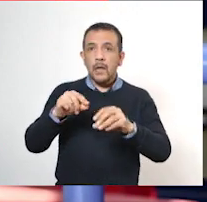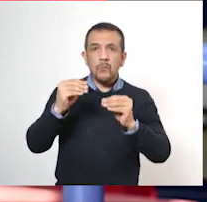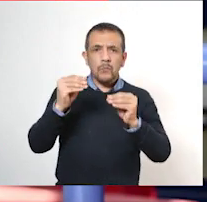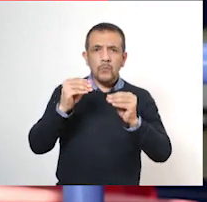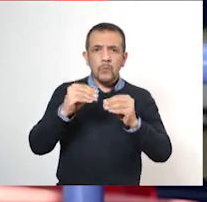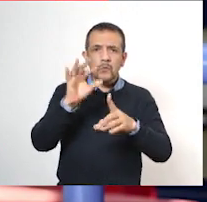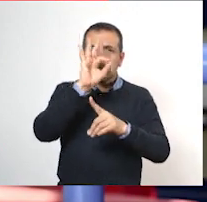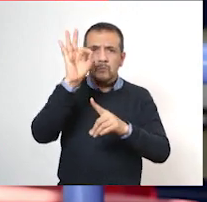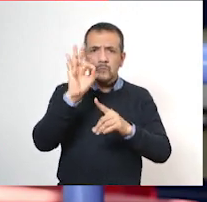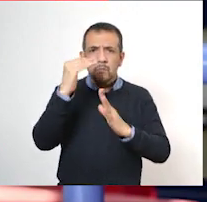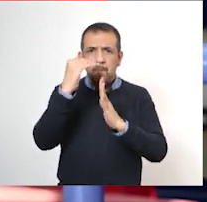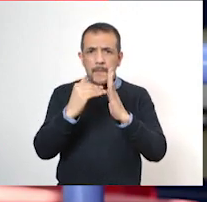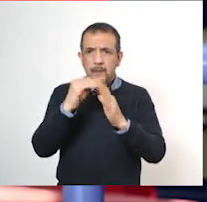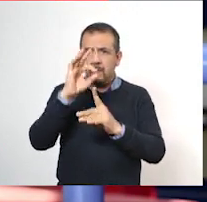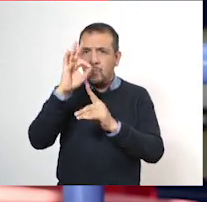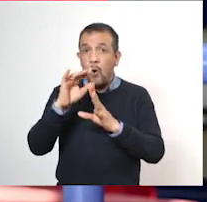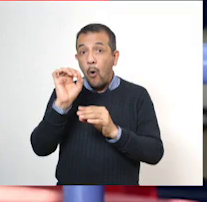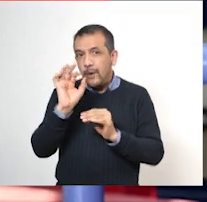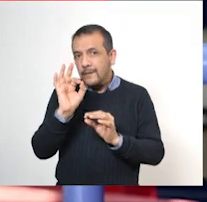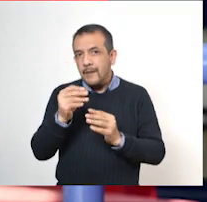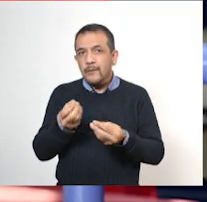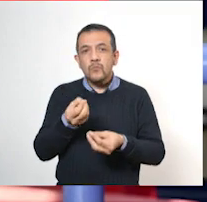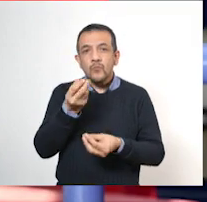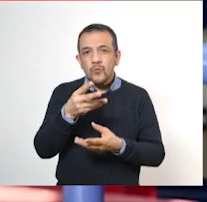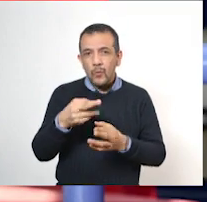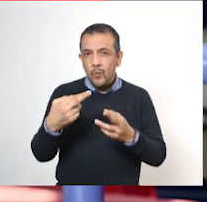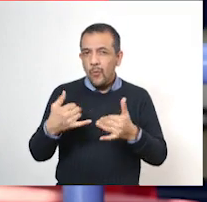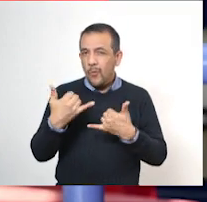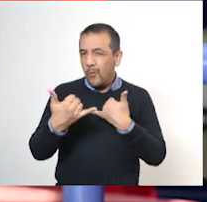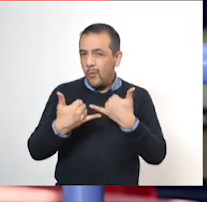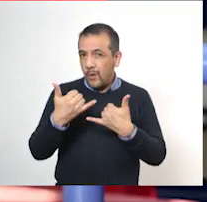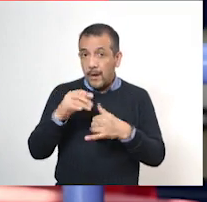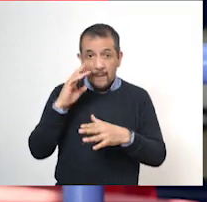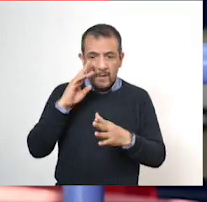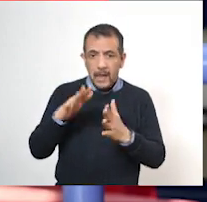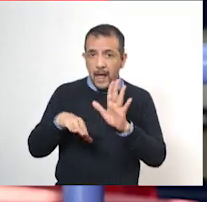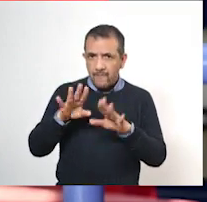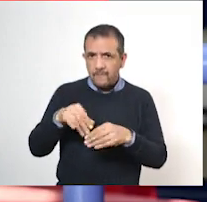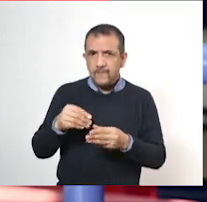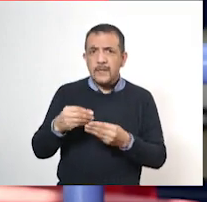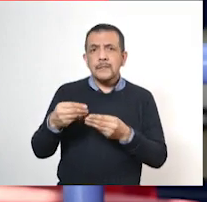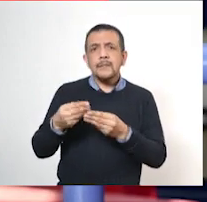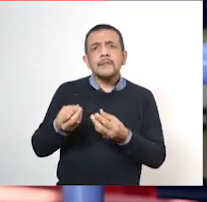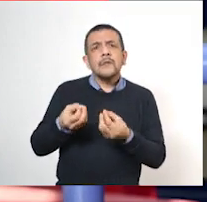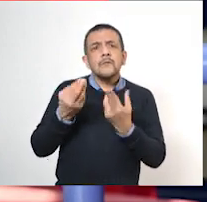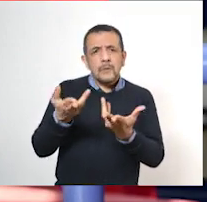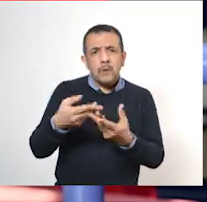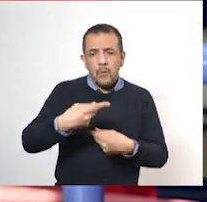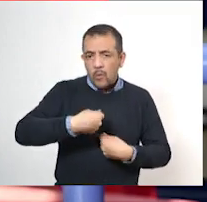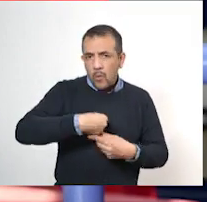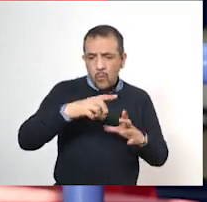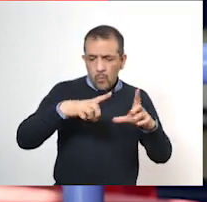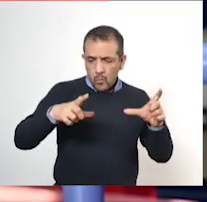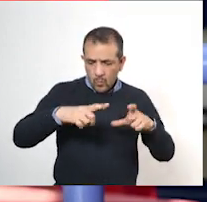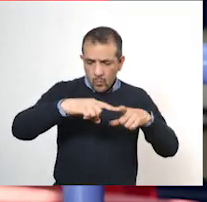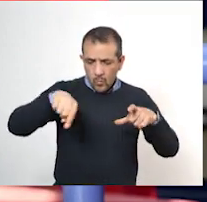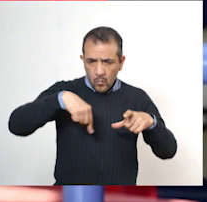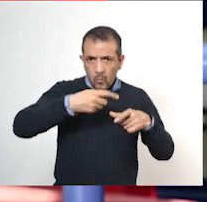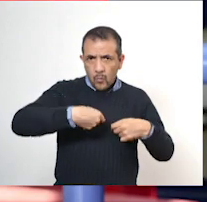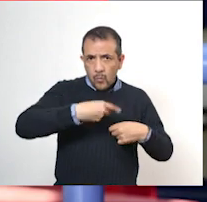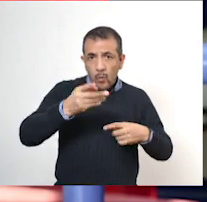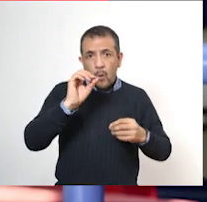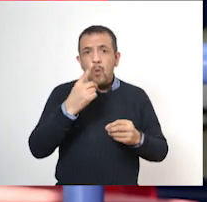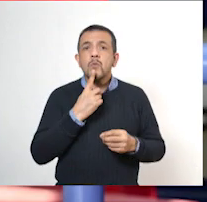muchas promociones donde te regalan algo, un juguete tal vez. Has visto que de repente regalan cosas de plástico como un frisbee